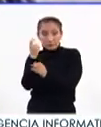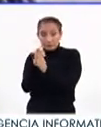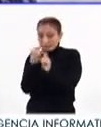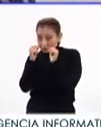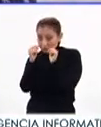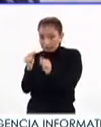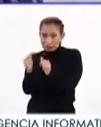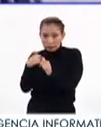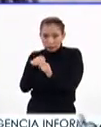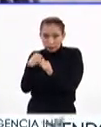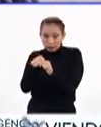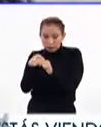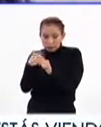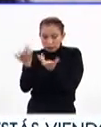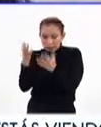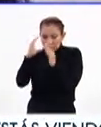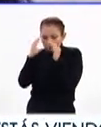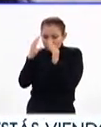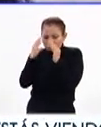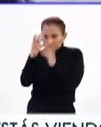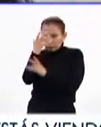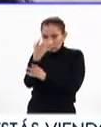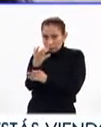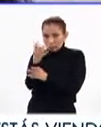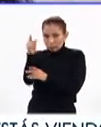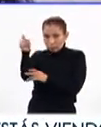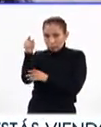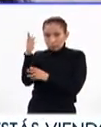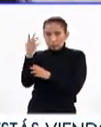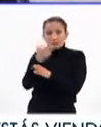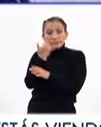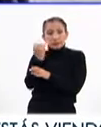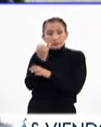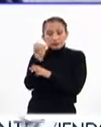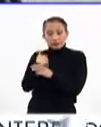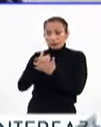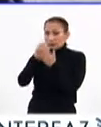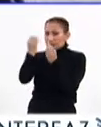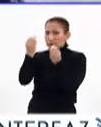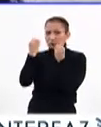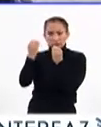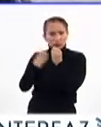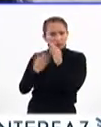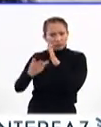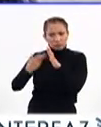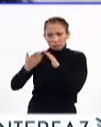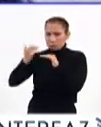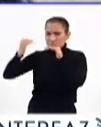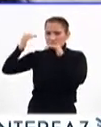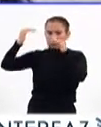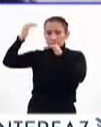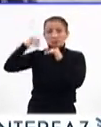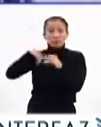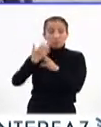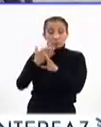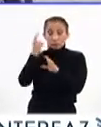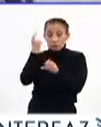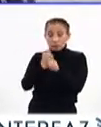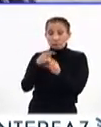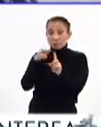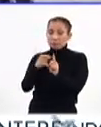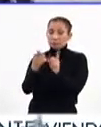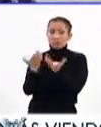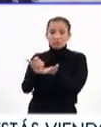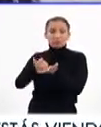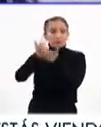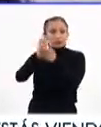primera, digamos, instrucción formal que iba a tener sobre el idioma, pues me ayudaron demasiado. Yo creo que el principal elemento